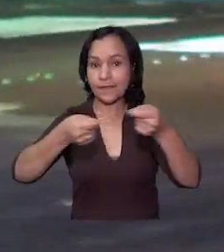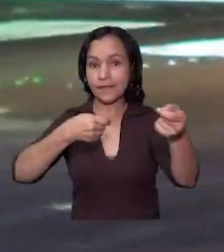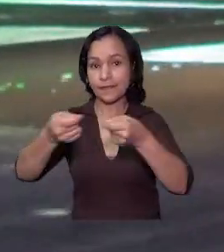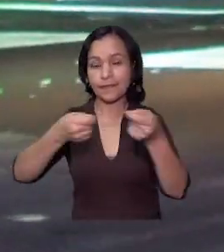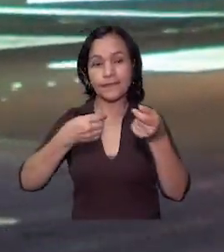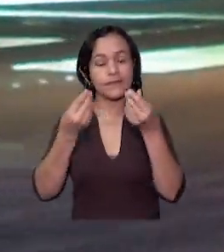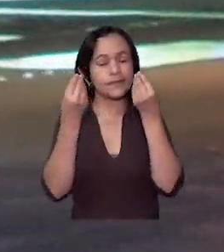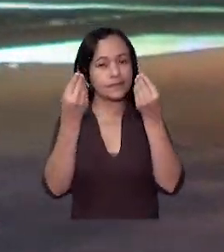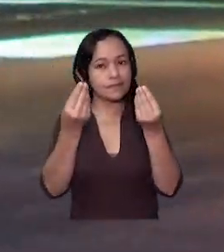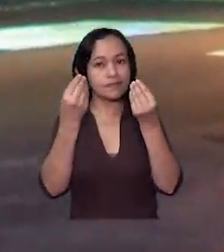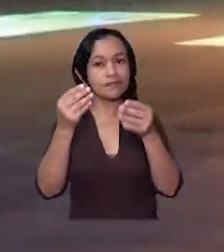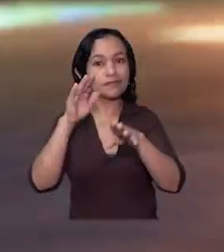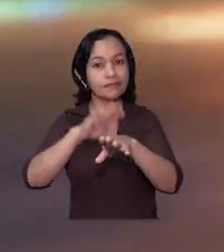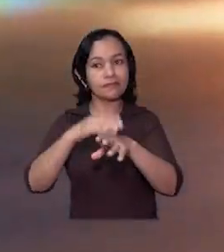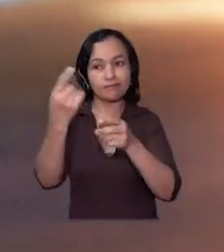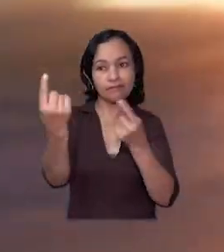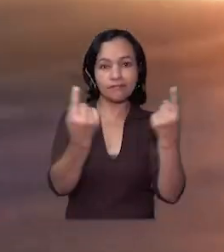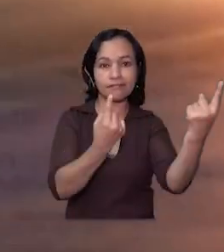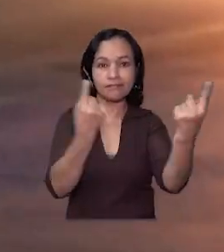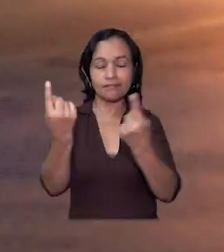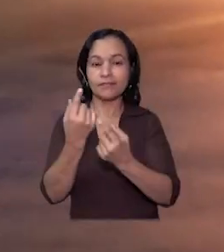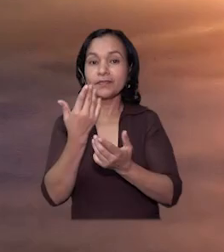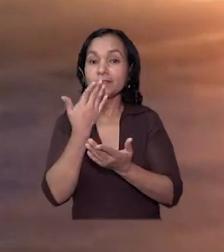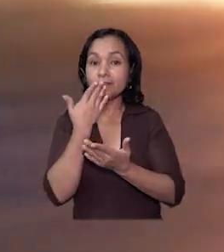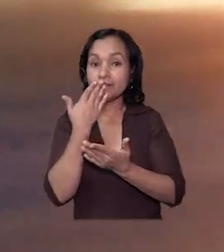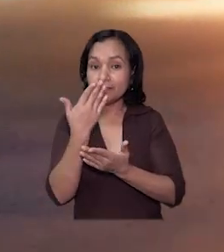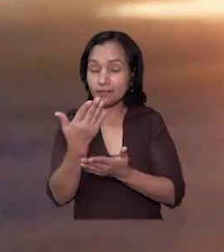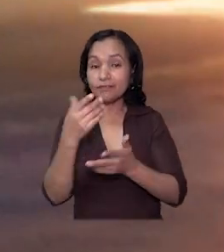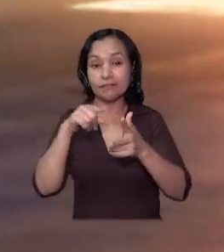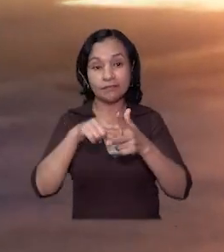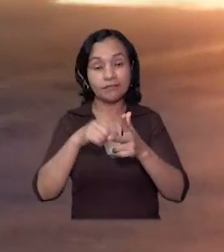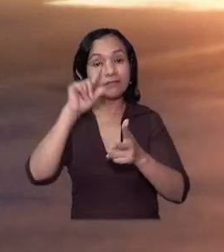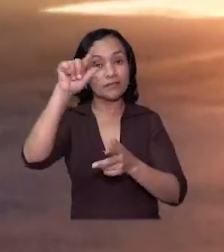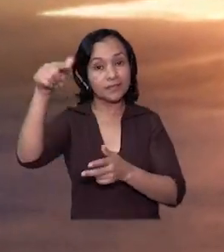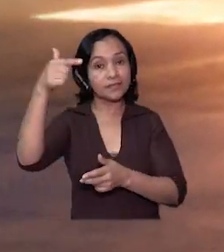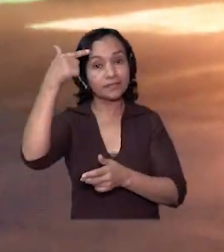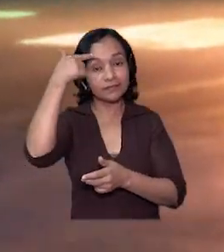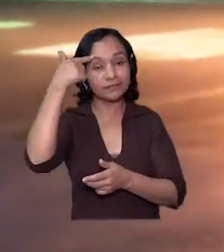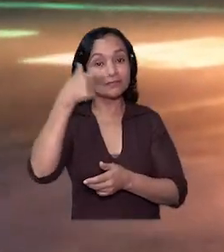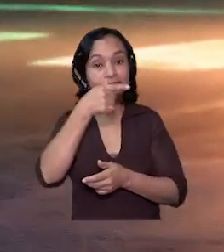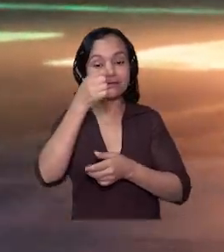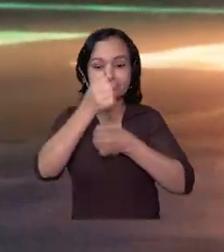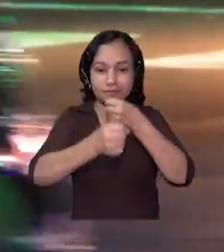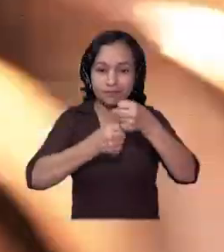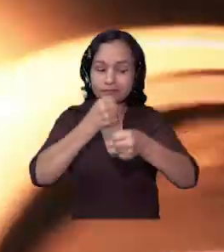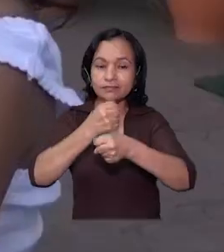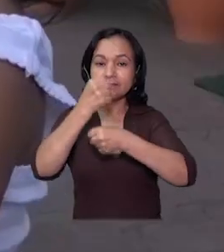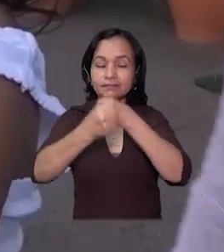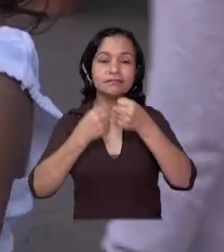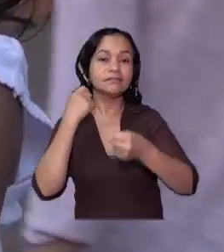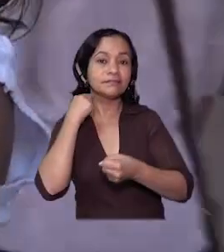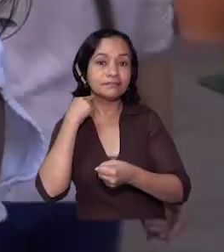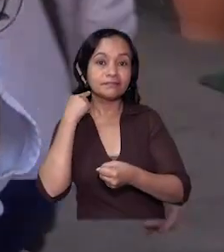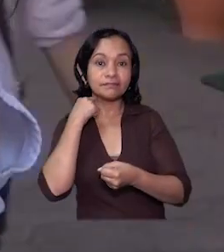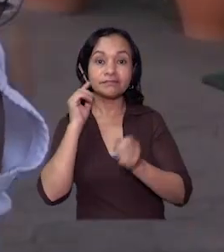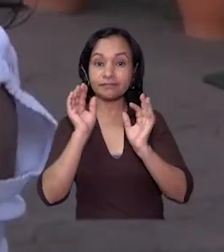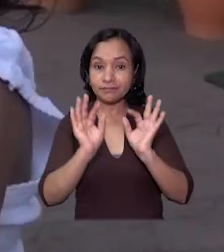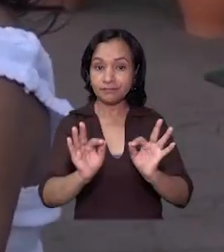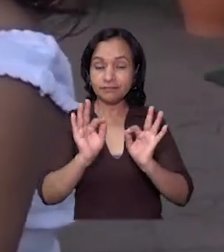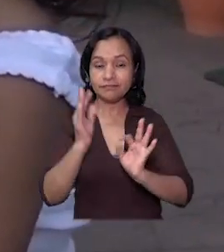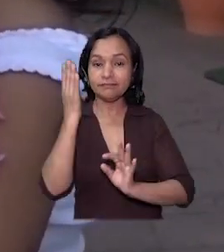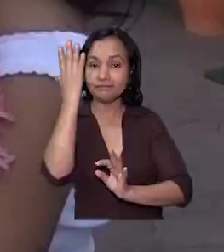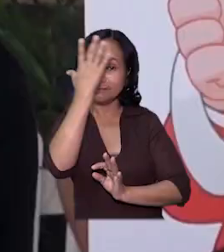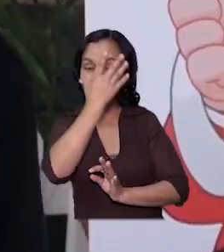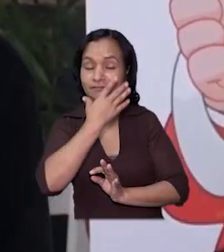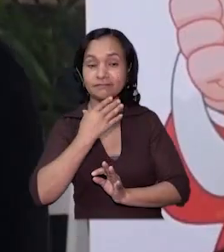llama bastante gente. Una muy buena iniciativa por parte del gobierno esto, año con año, pues. ¿Para qué? Muy,